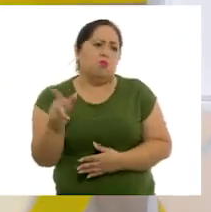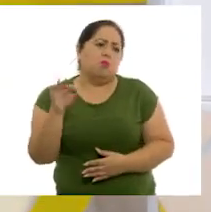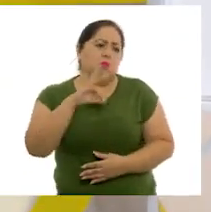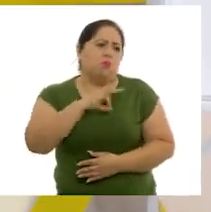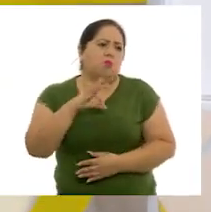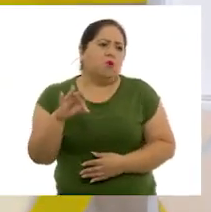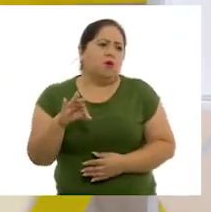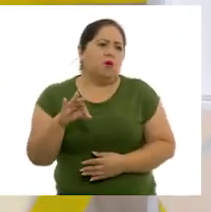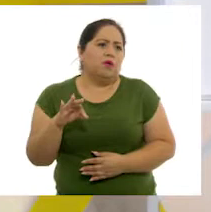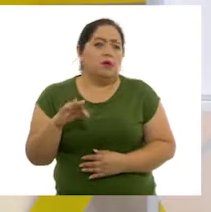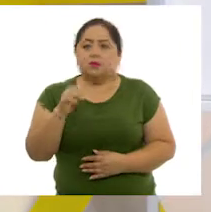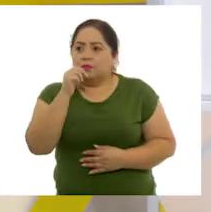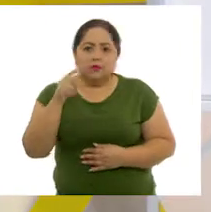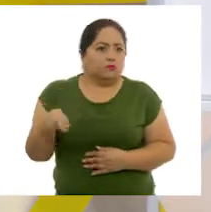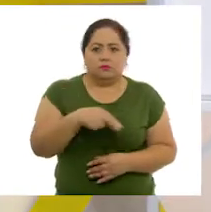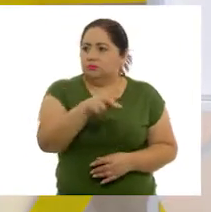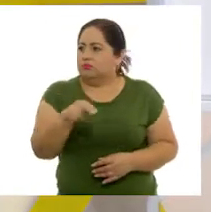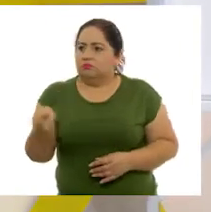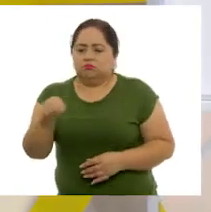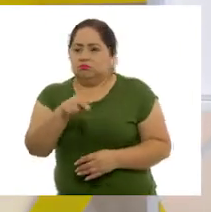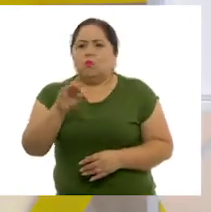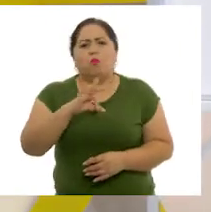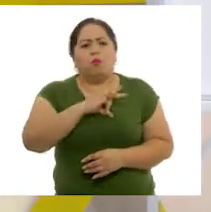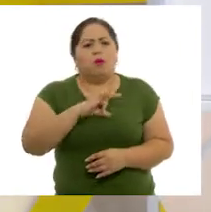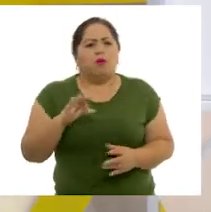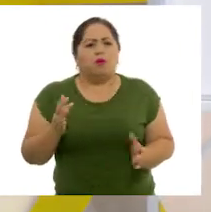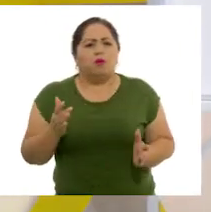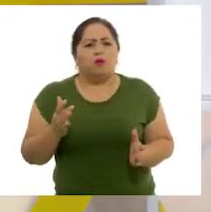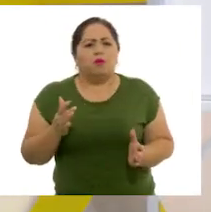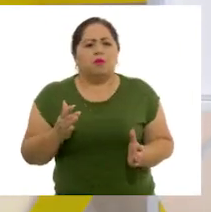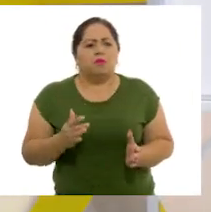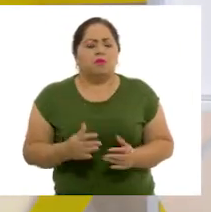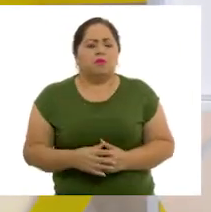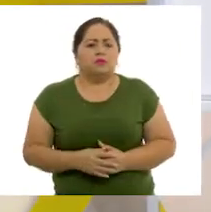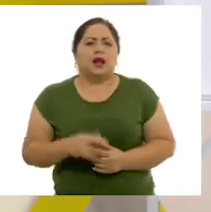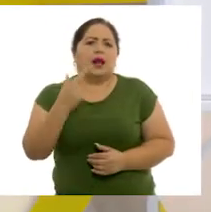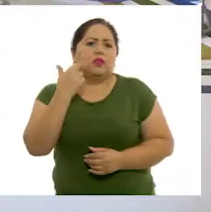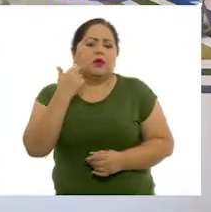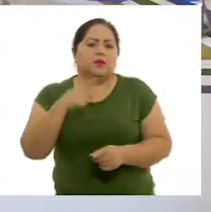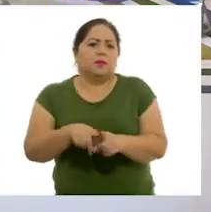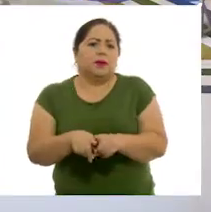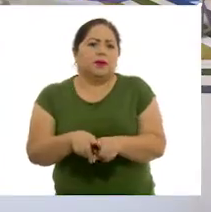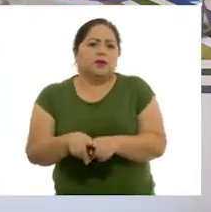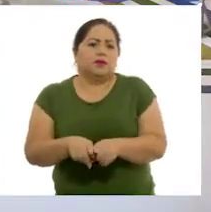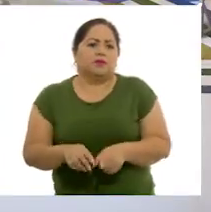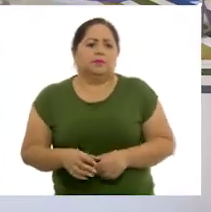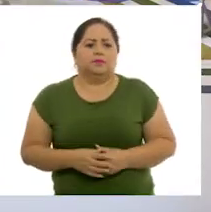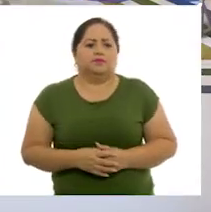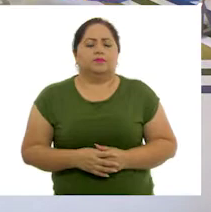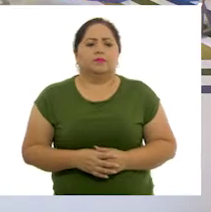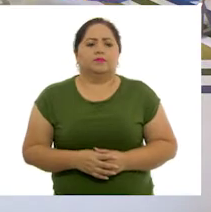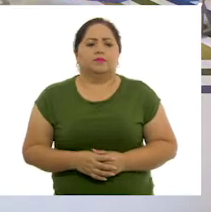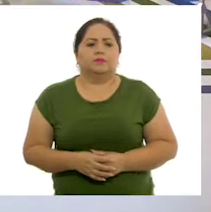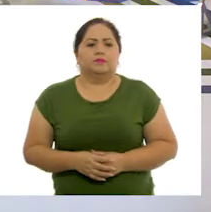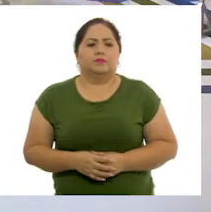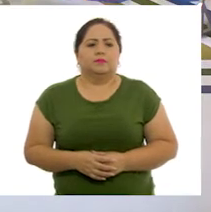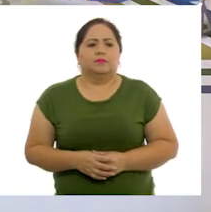ser como... Y como va por todos lados, podría ser un hermanito ratón. Vamos a ponerle aquí